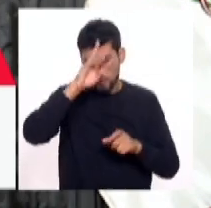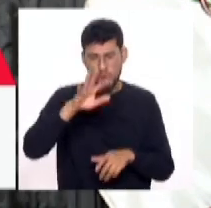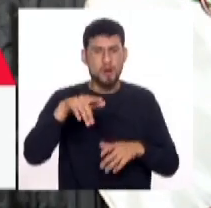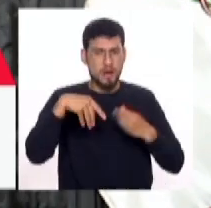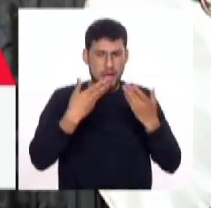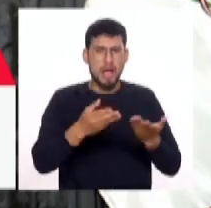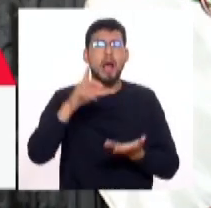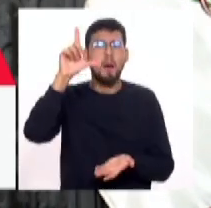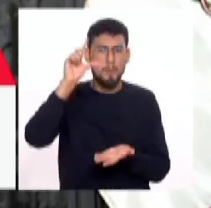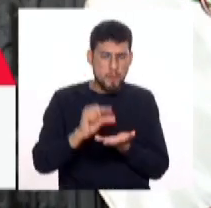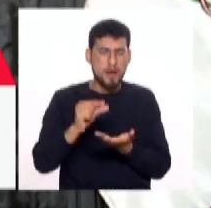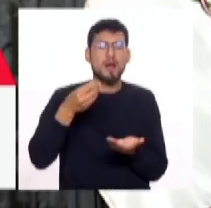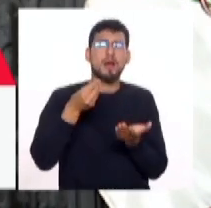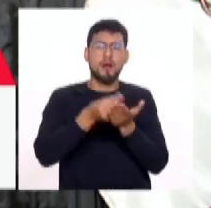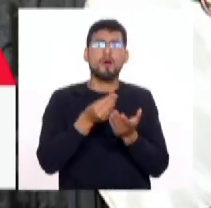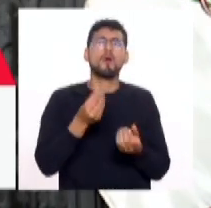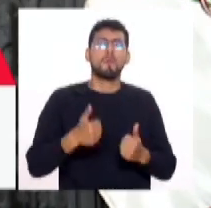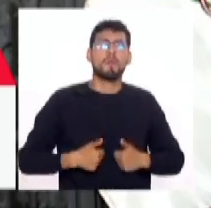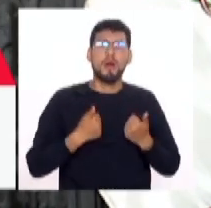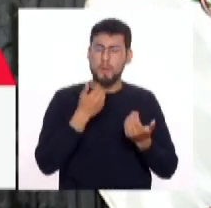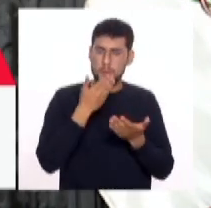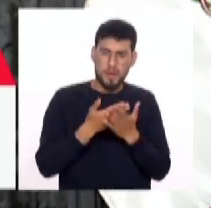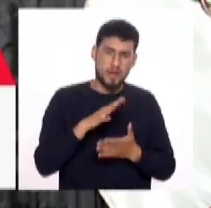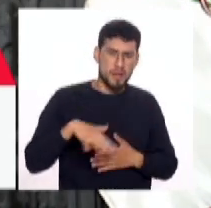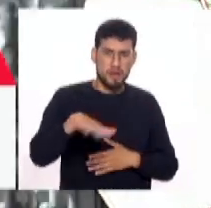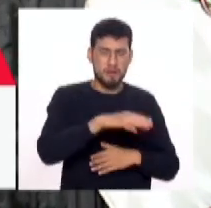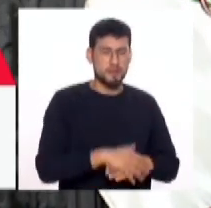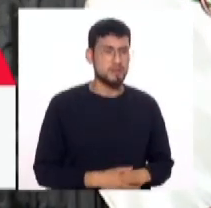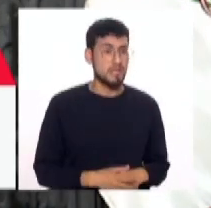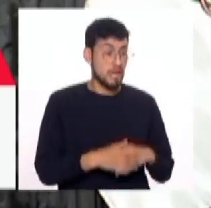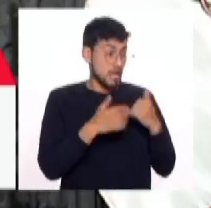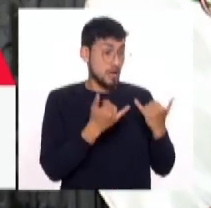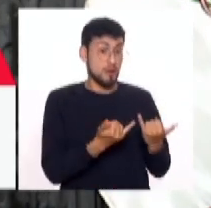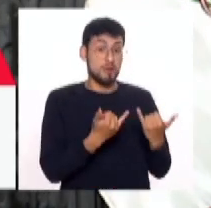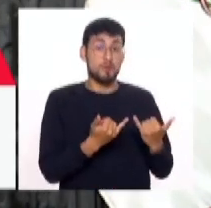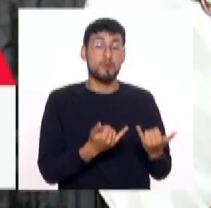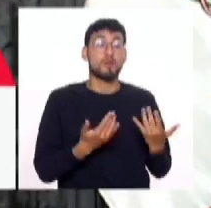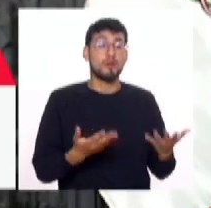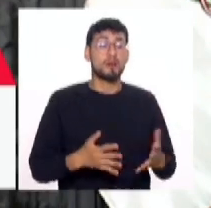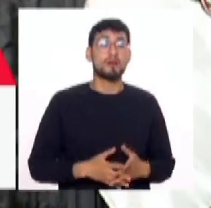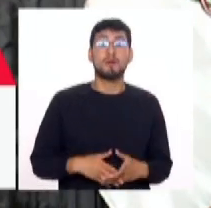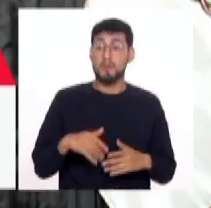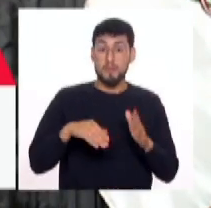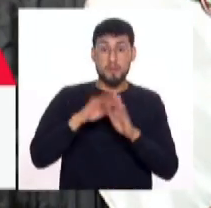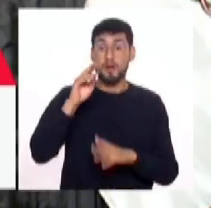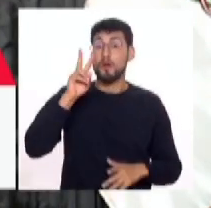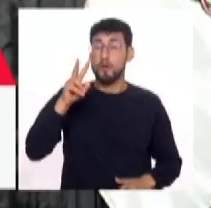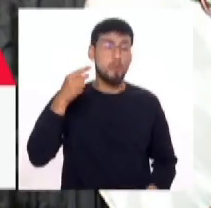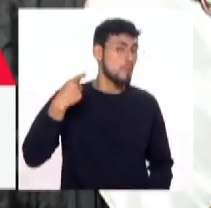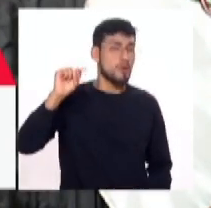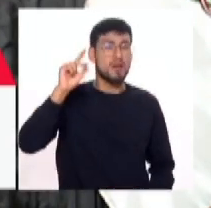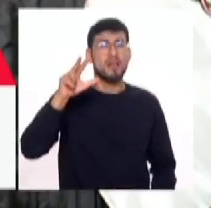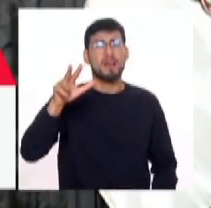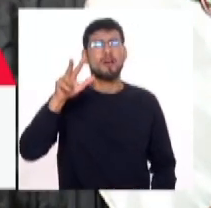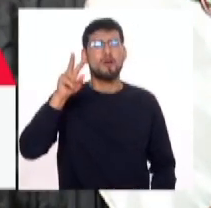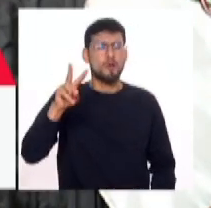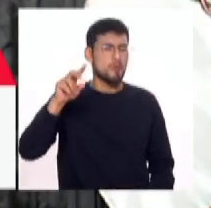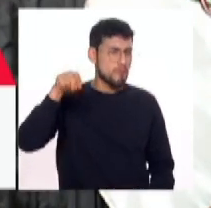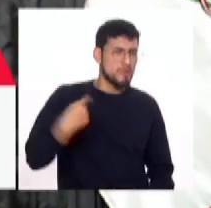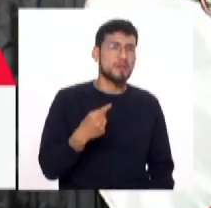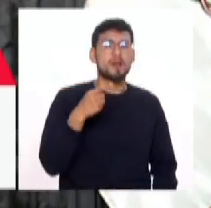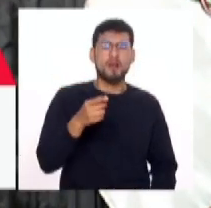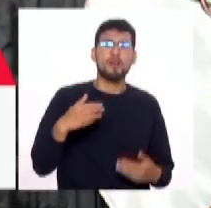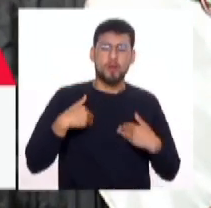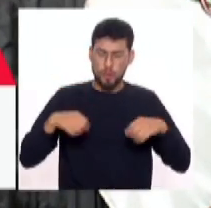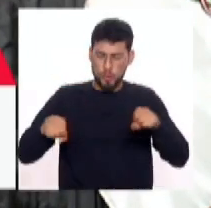su economía y calidad de vida. Actualmente hay más de 2.031.000 conexiones a